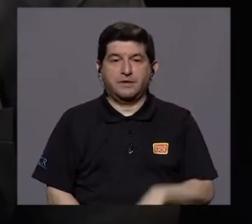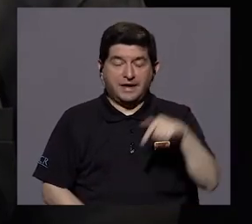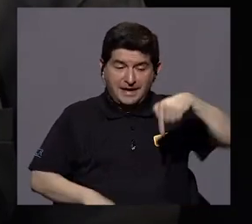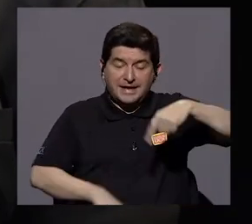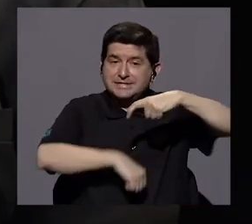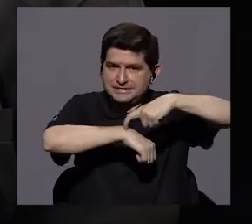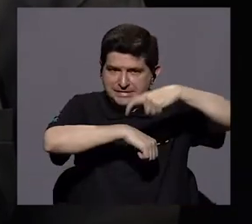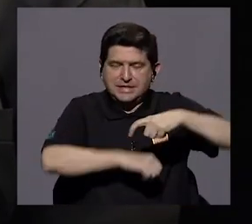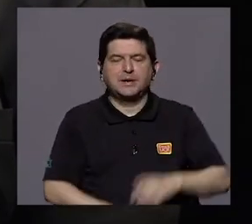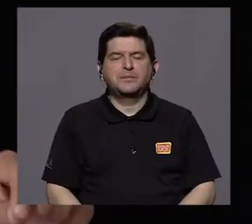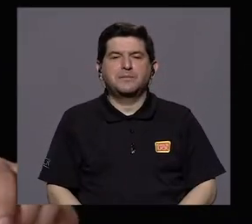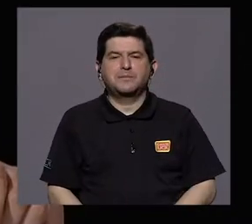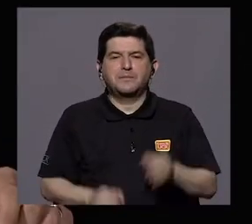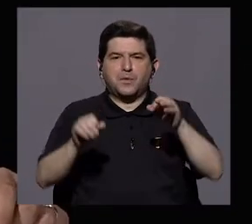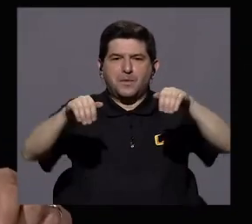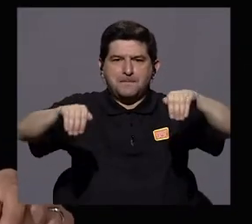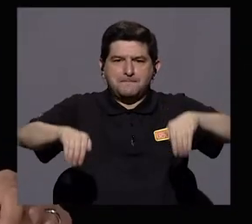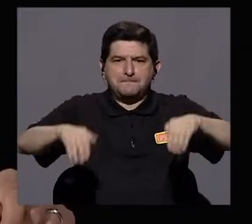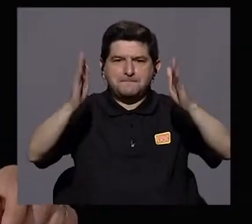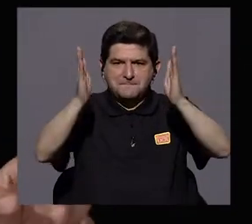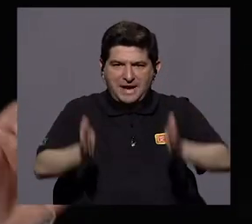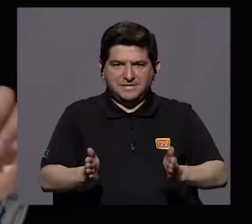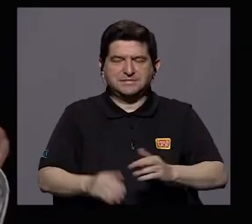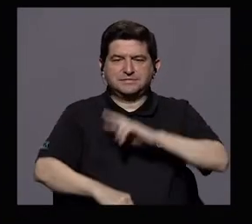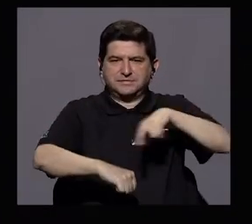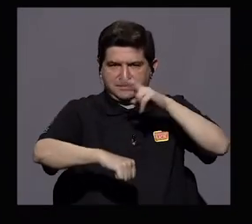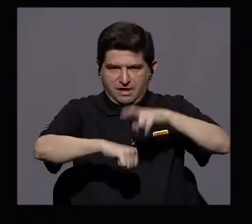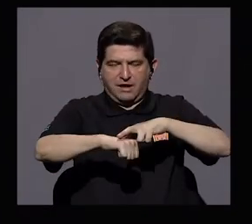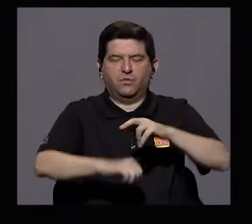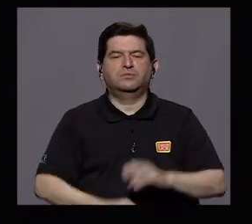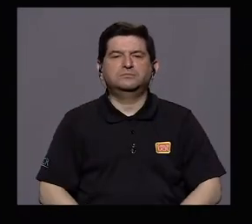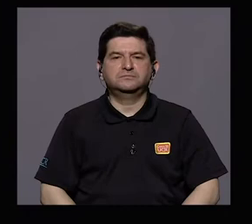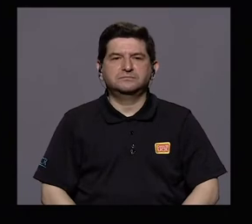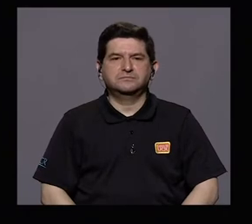más bien es en este momento, magistrado de la República y por supuesto